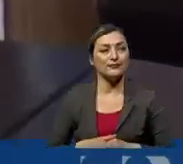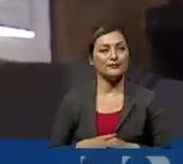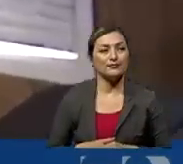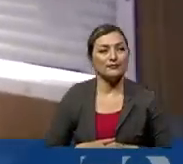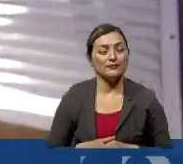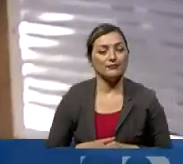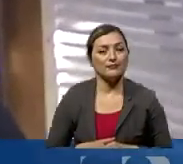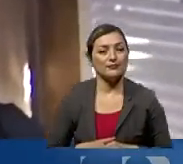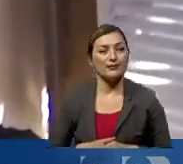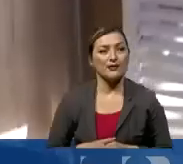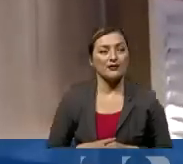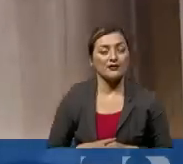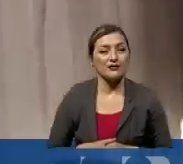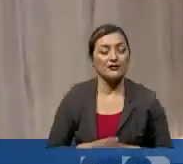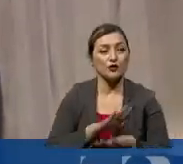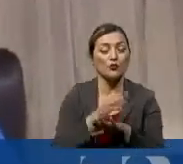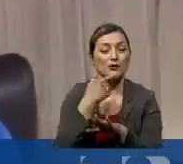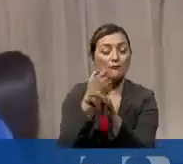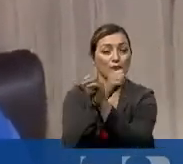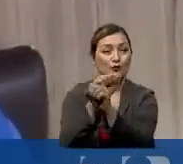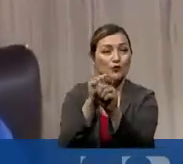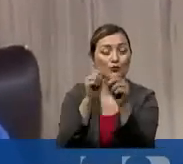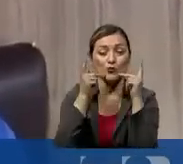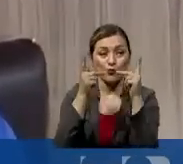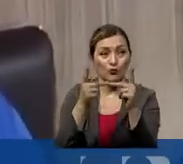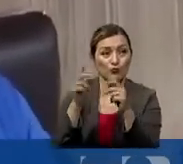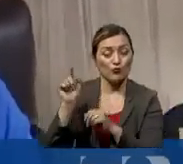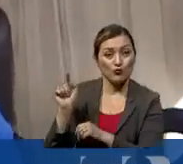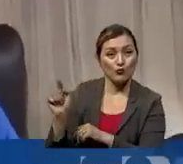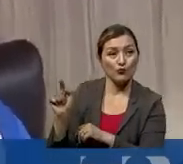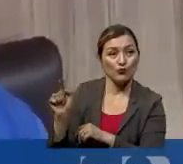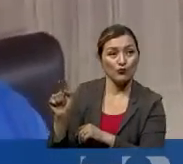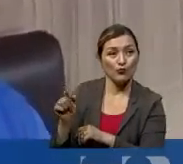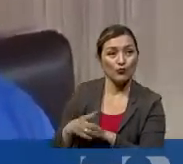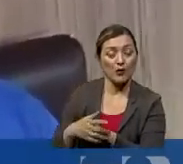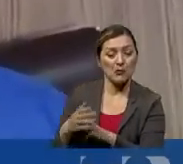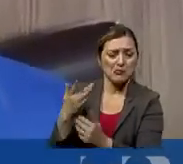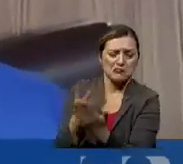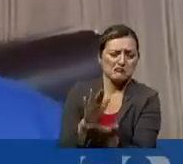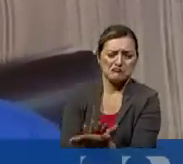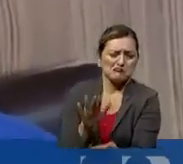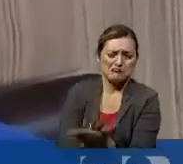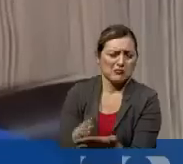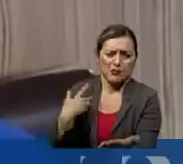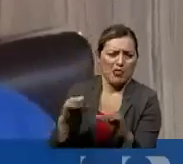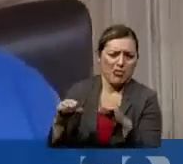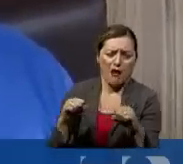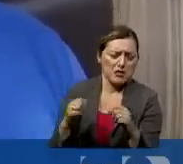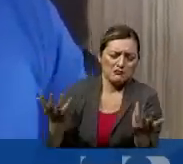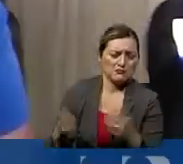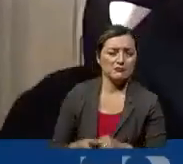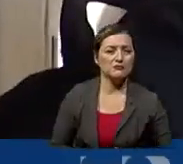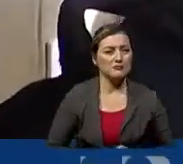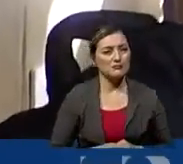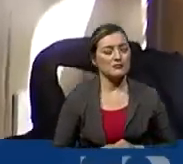¿Qué mencionarles? Justamente mencionaba el defensor del público que pueden venir con total tranquilidad para poder realizar este proceso. Sí,